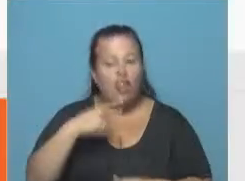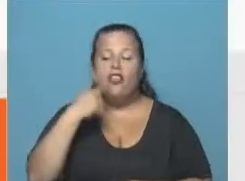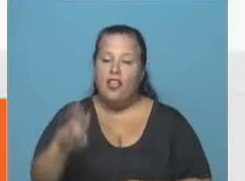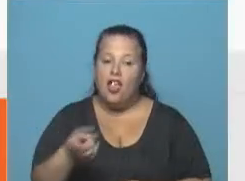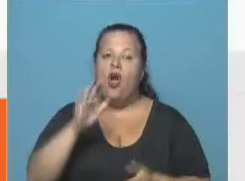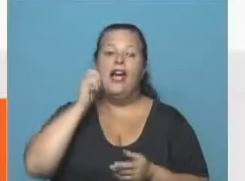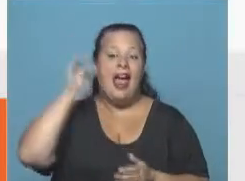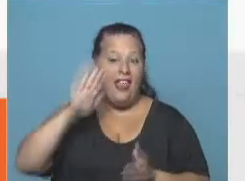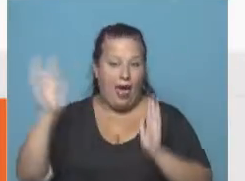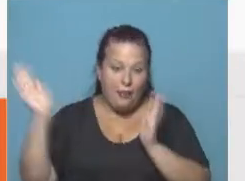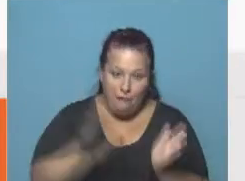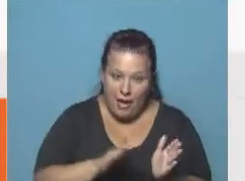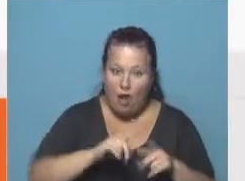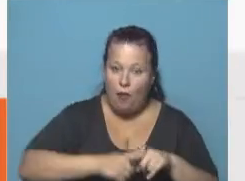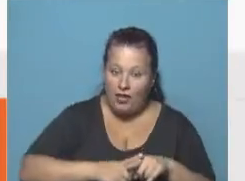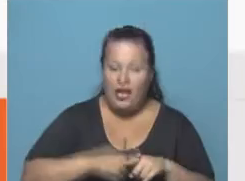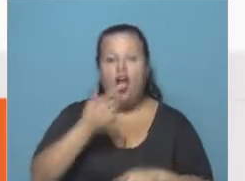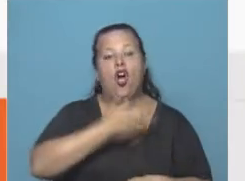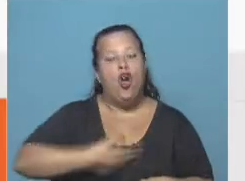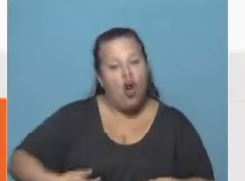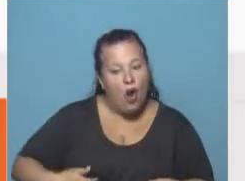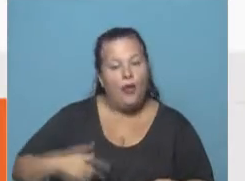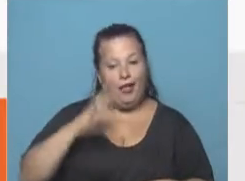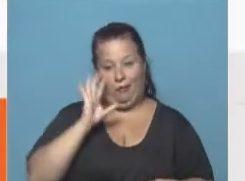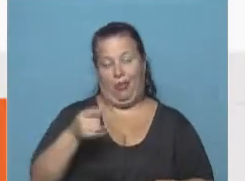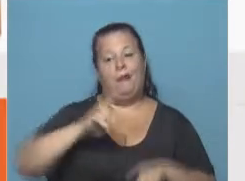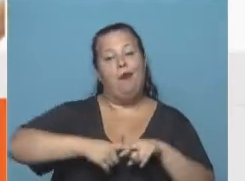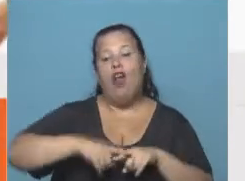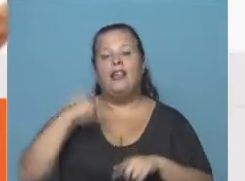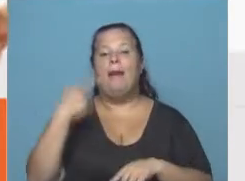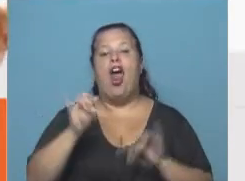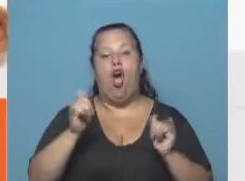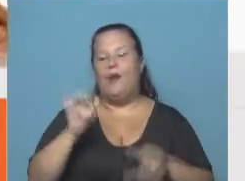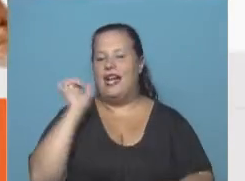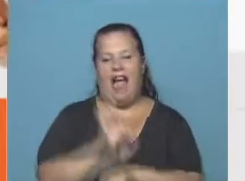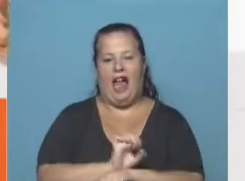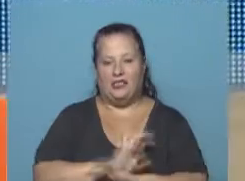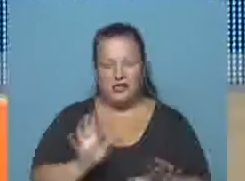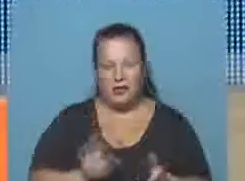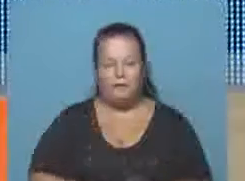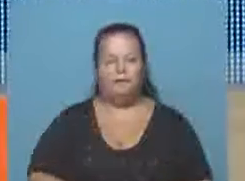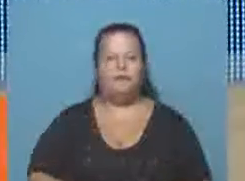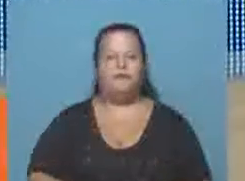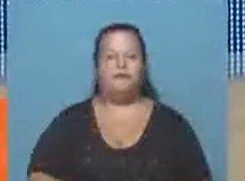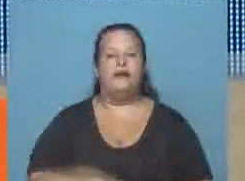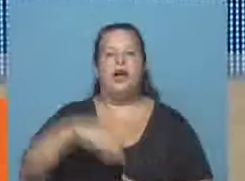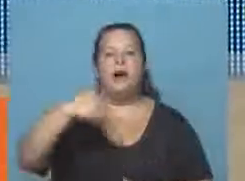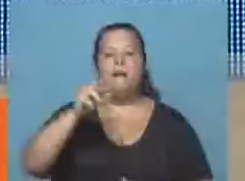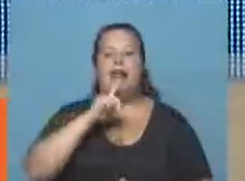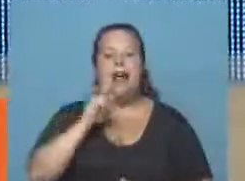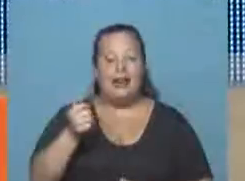que con la baja de la edad de imputabilidad del gobierno muestra que su política hacia la juventud es la cárcel margarita